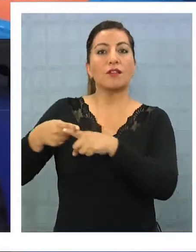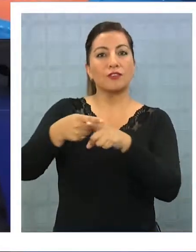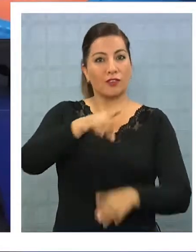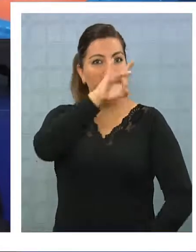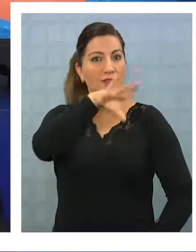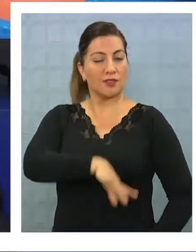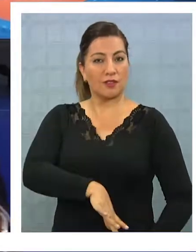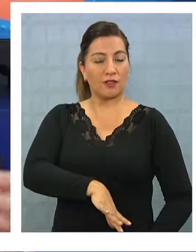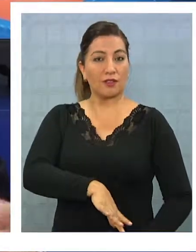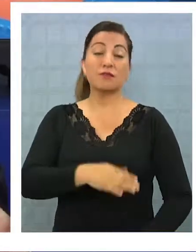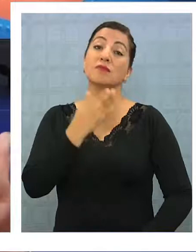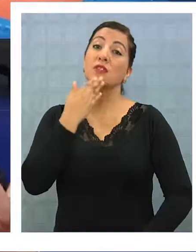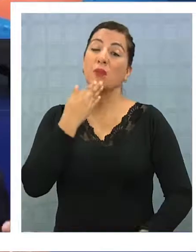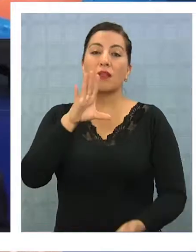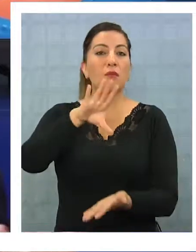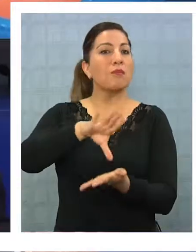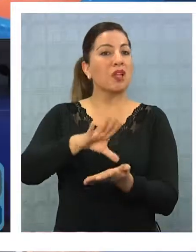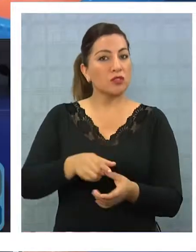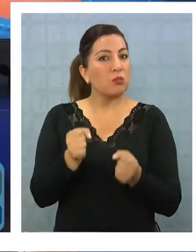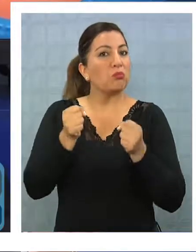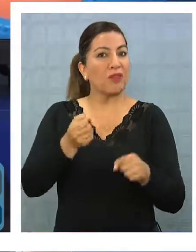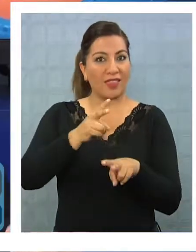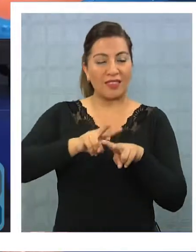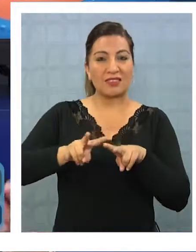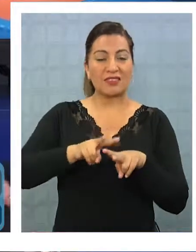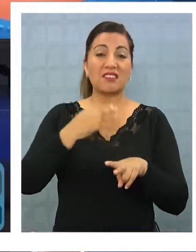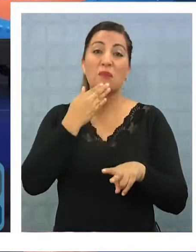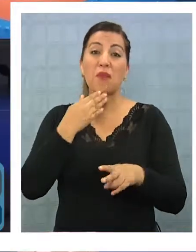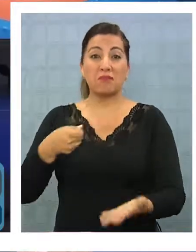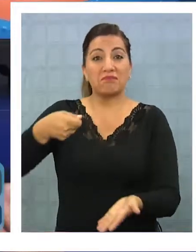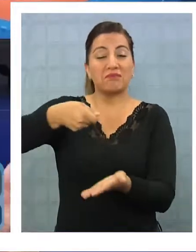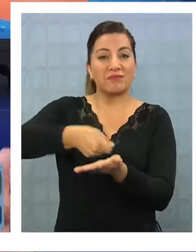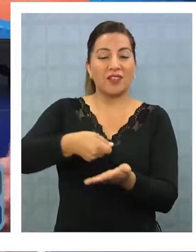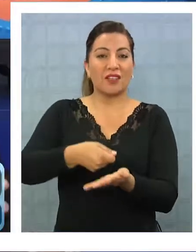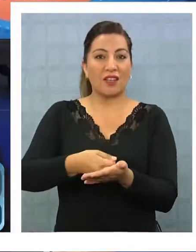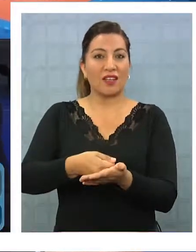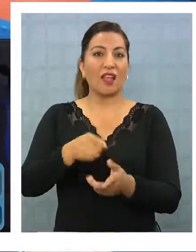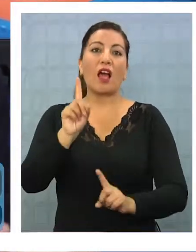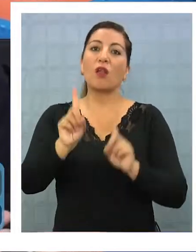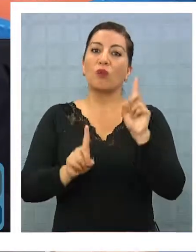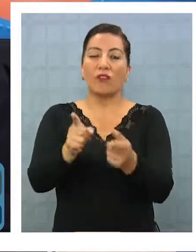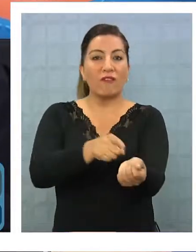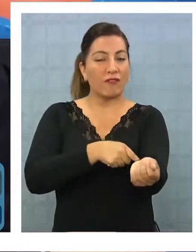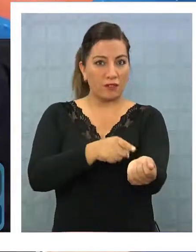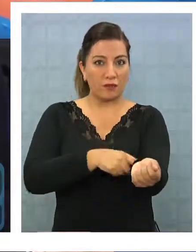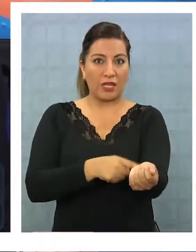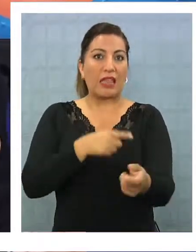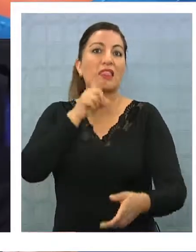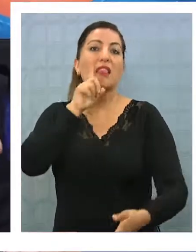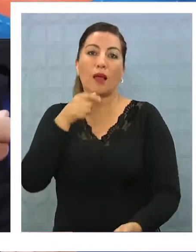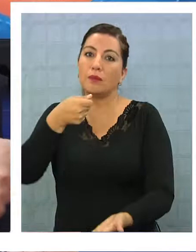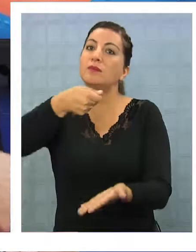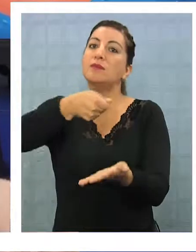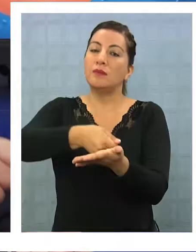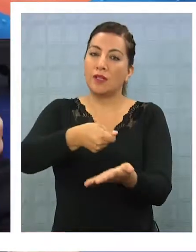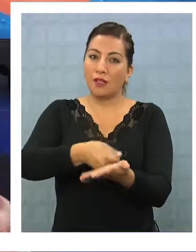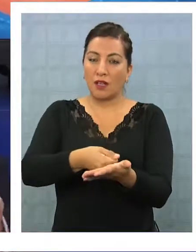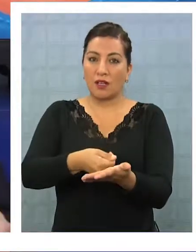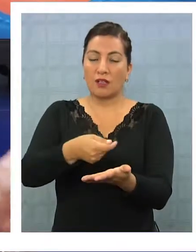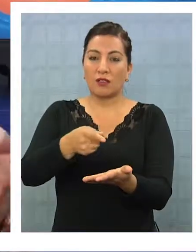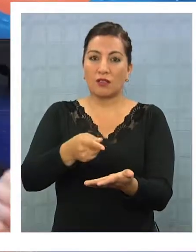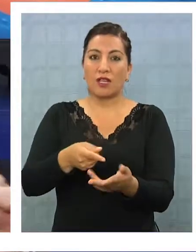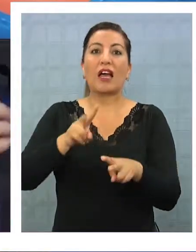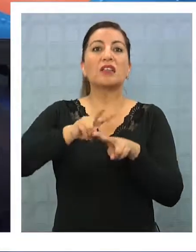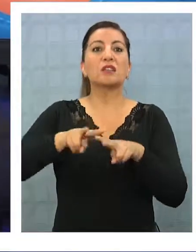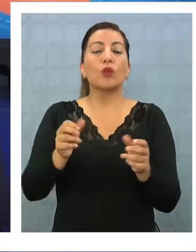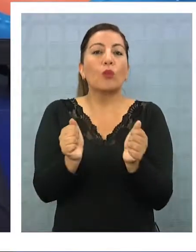sociedad chilena. Además, el país está en condiciones de poder financiar de modo tal que ninguna familia tenga que